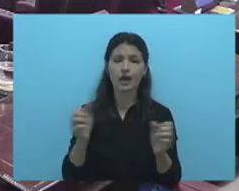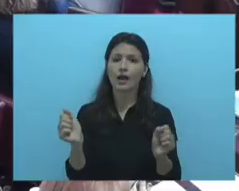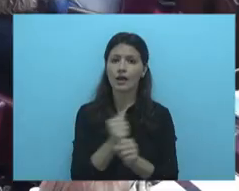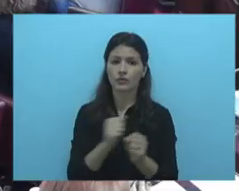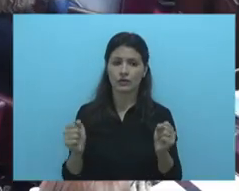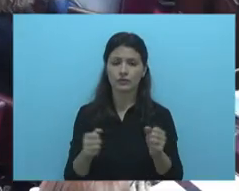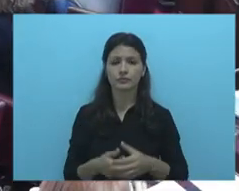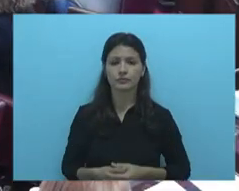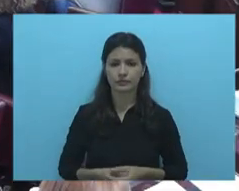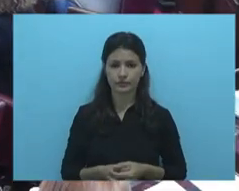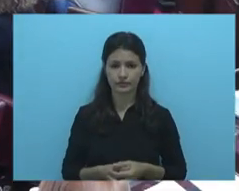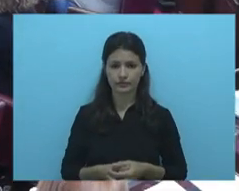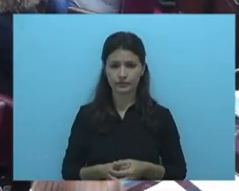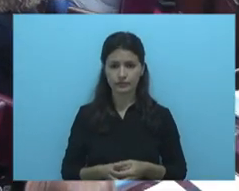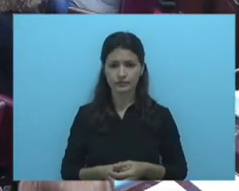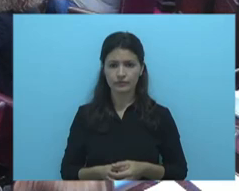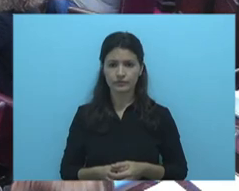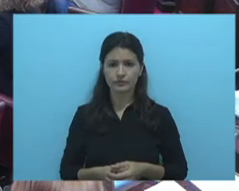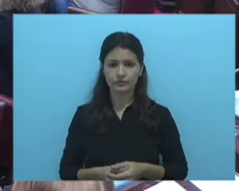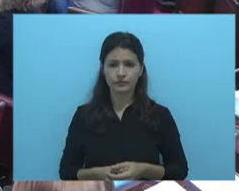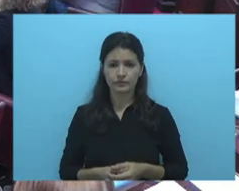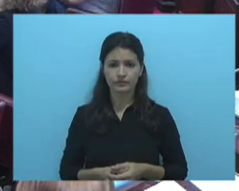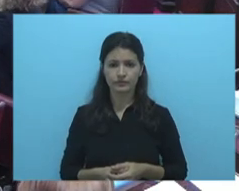Resulta aprobado.